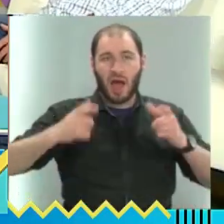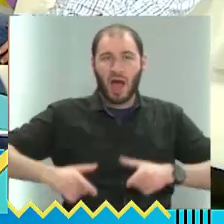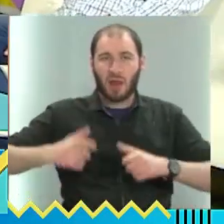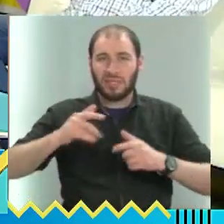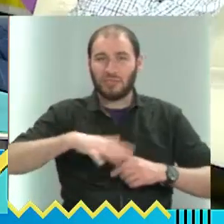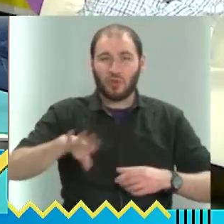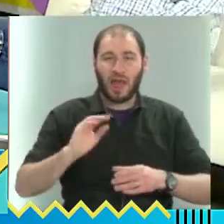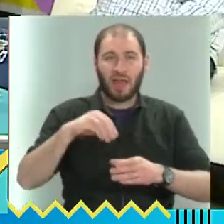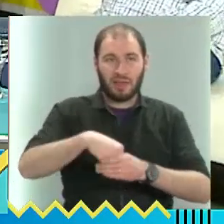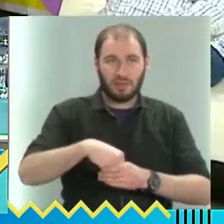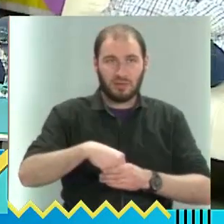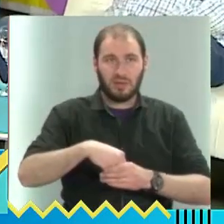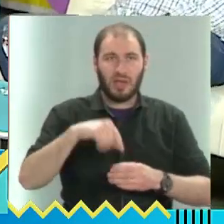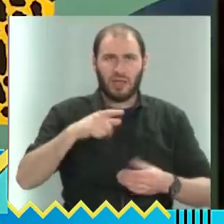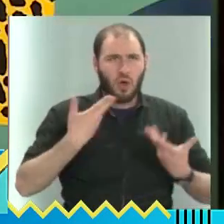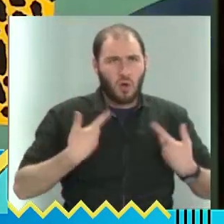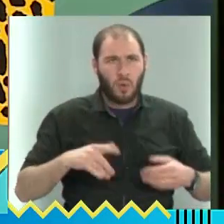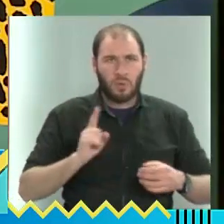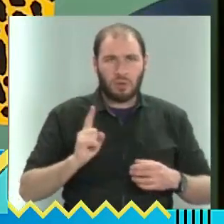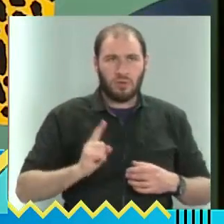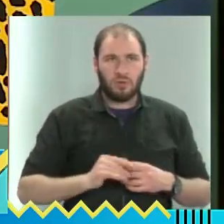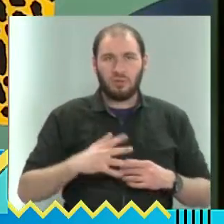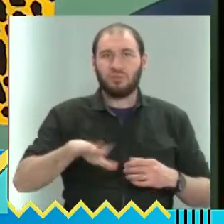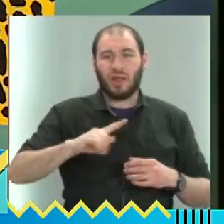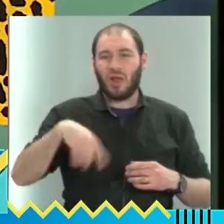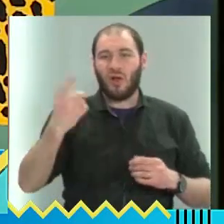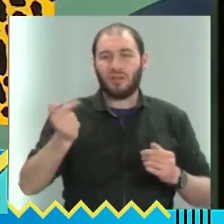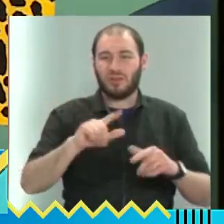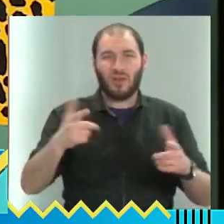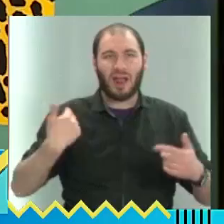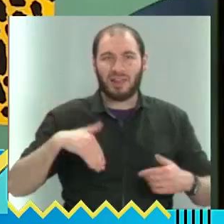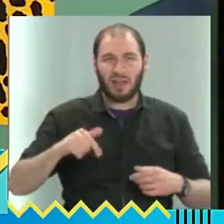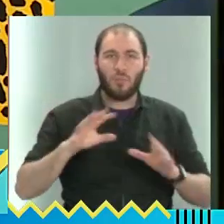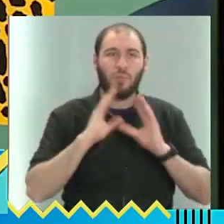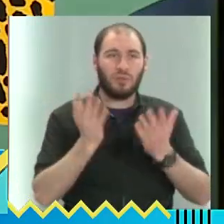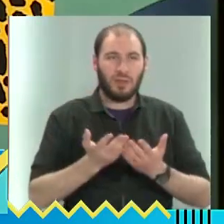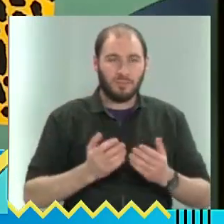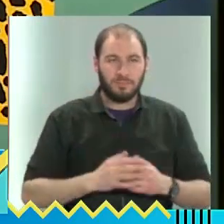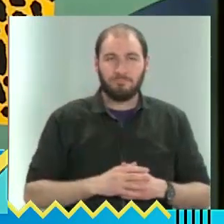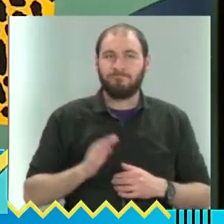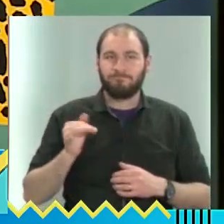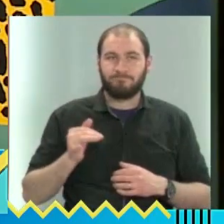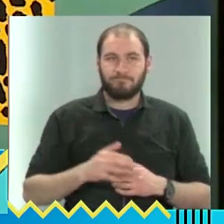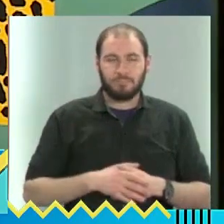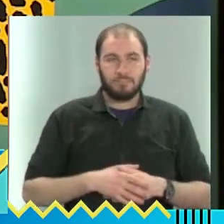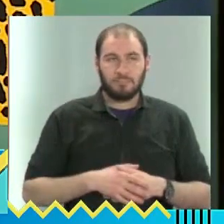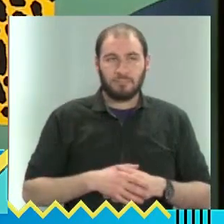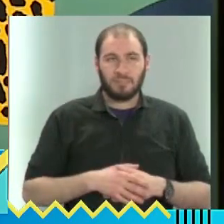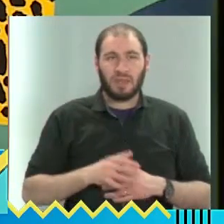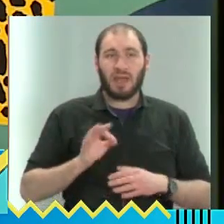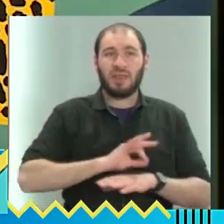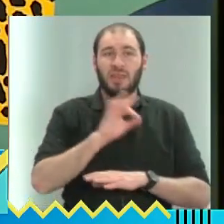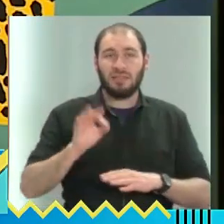la ciudad, que eso no es muy común verlo en otras ciudades de Argentina o del mundo. Sí, incluso el